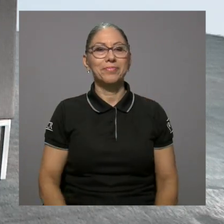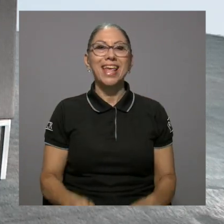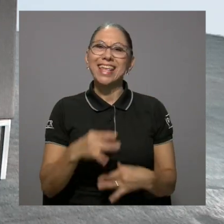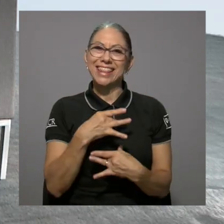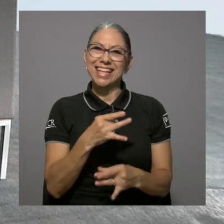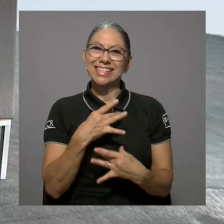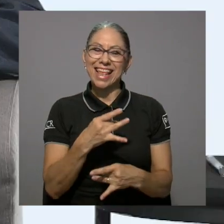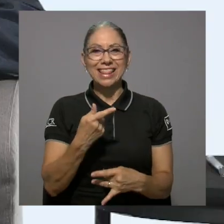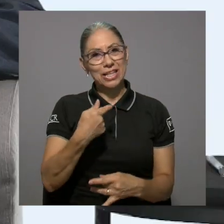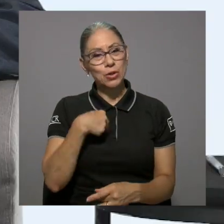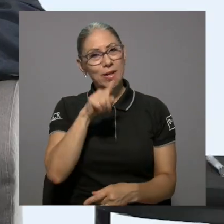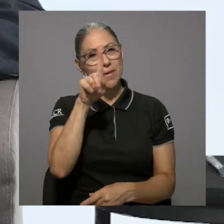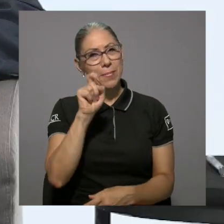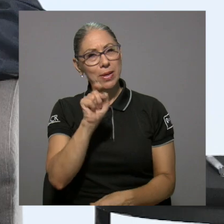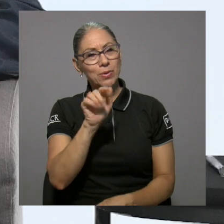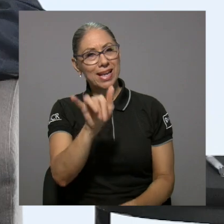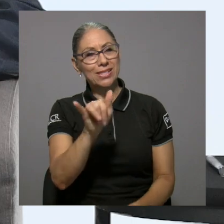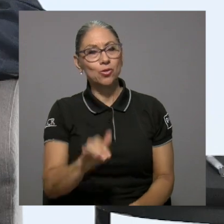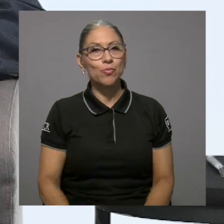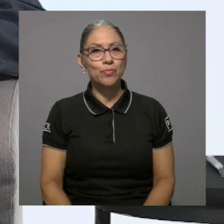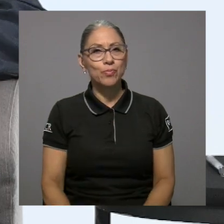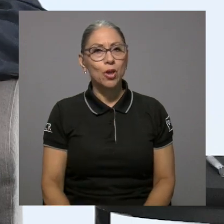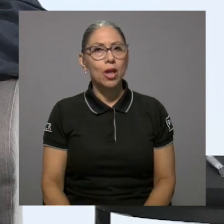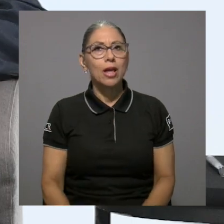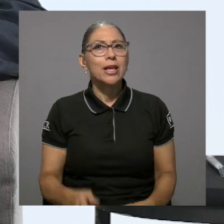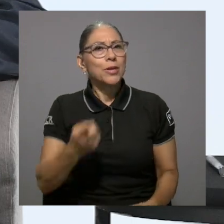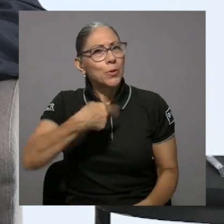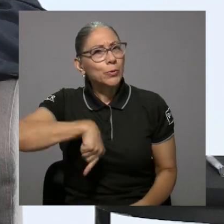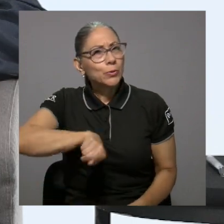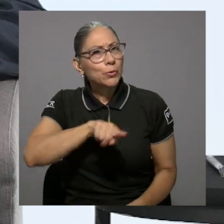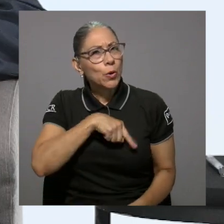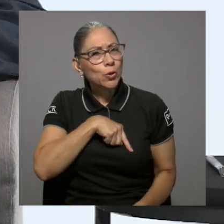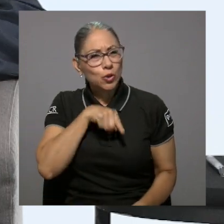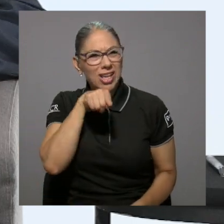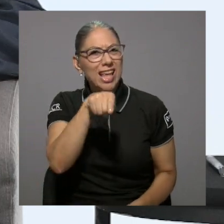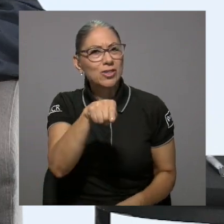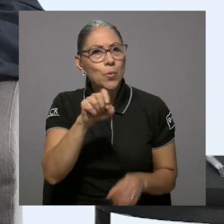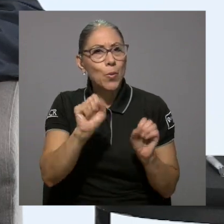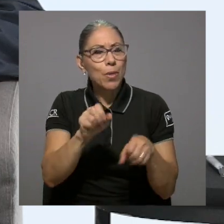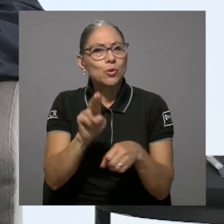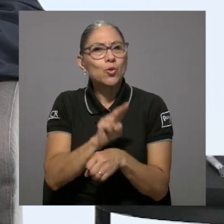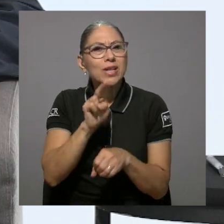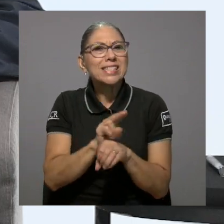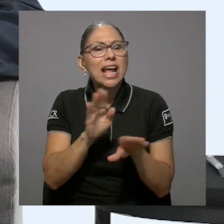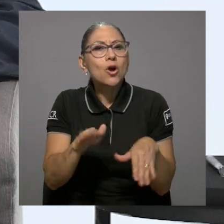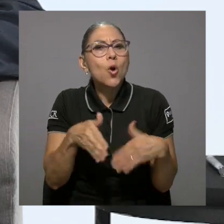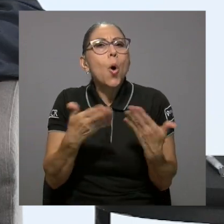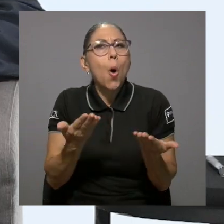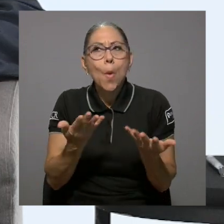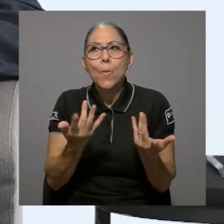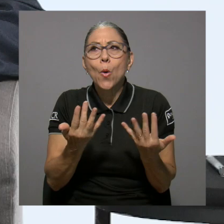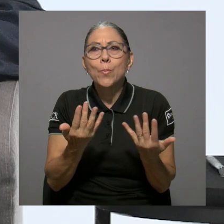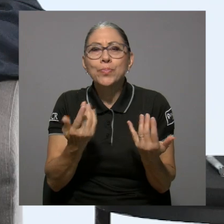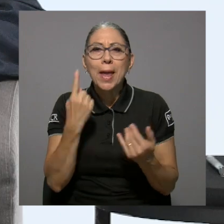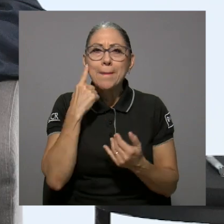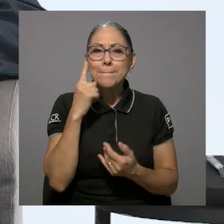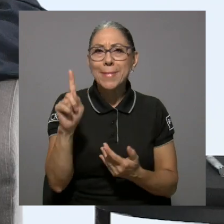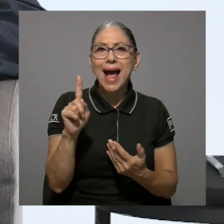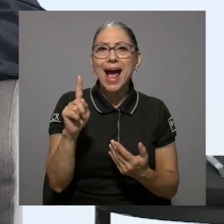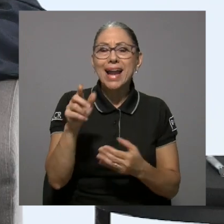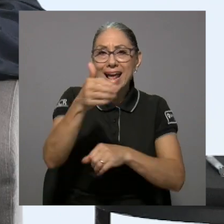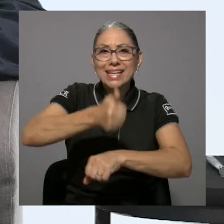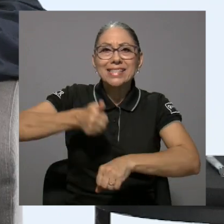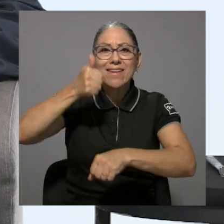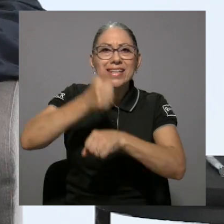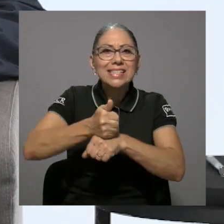Qué interesante. Casualmente le iba a preguntar sobre eso. ¿Cómo podemos utilizar nosotros esto en el término para